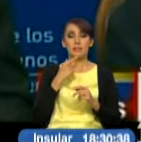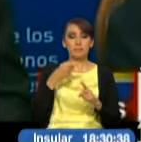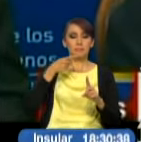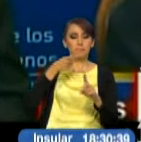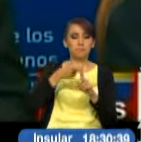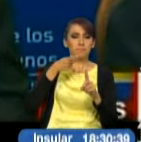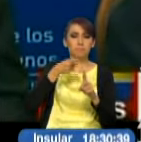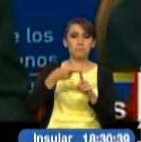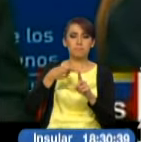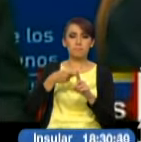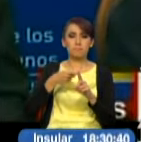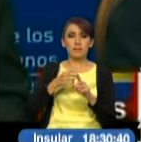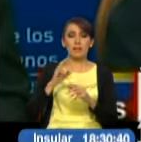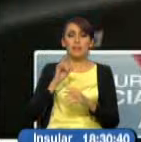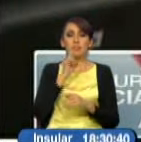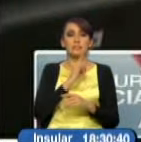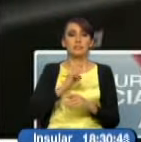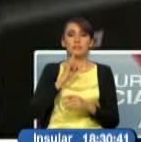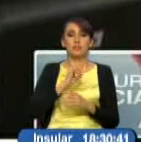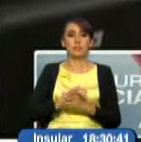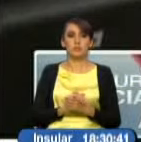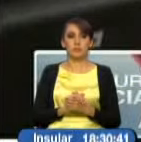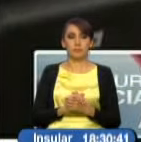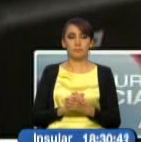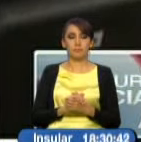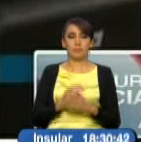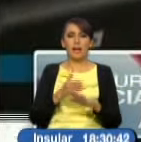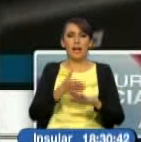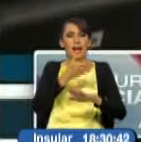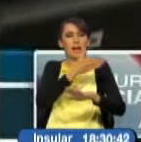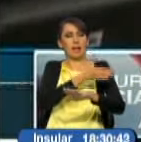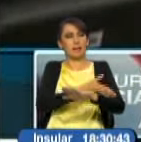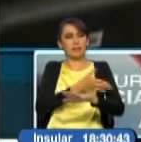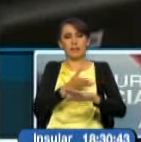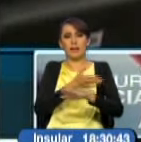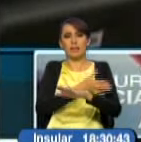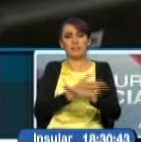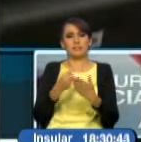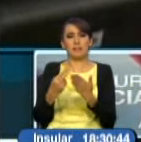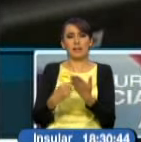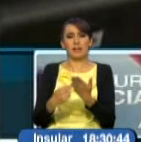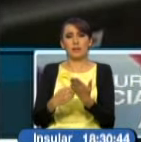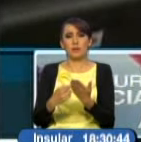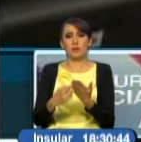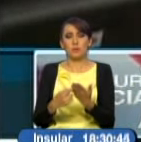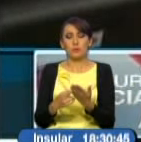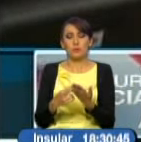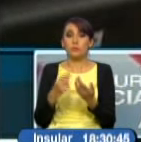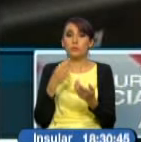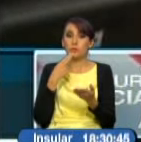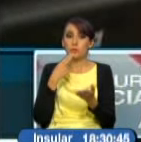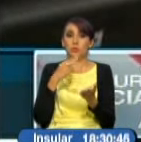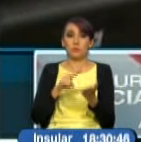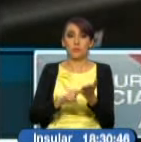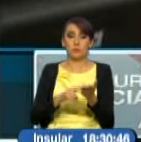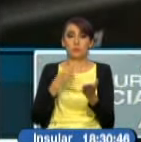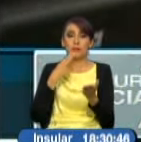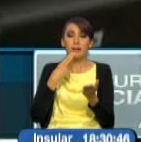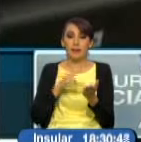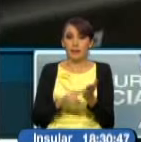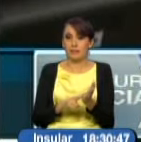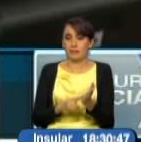bajo directrices de Estados Unidos. Previo a esta reunión, señor presidente, hubo un comunicado de una